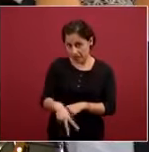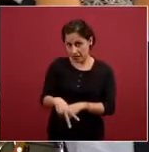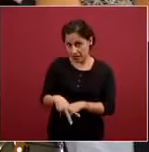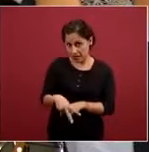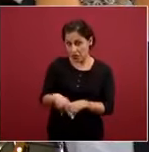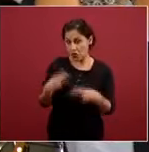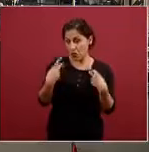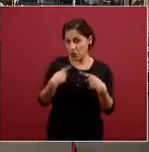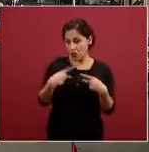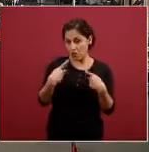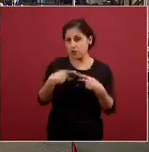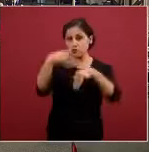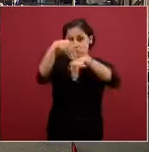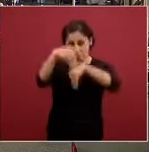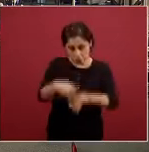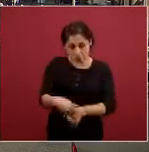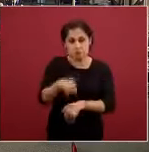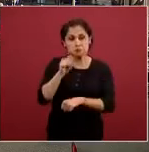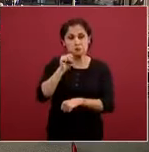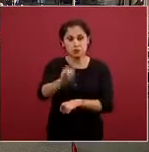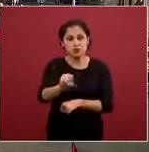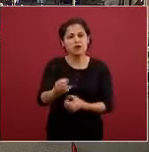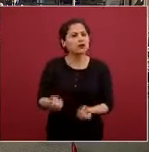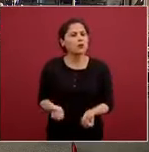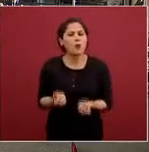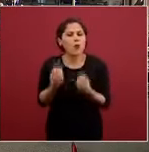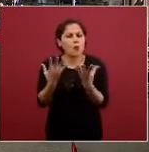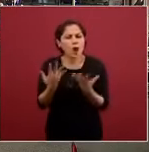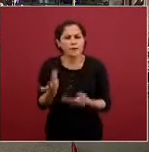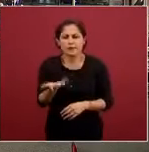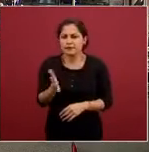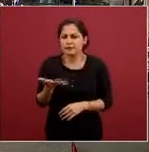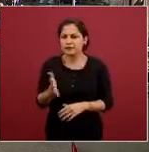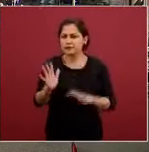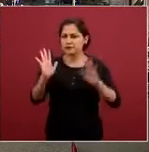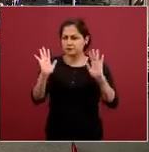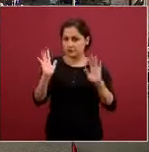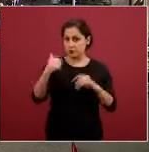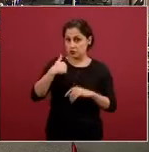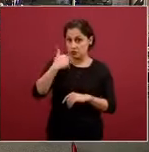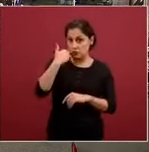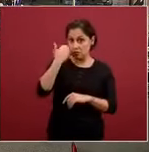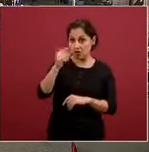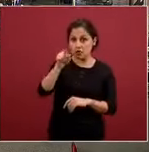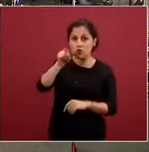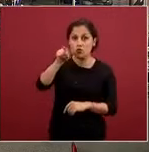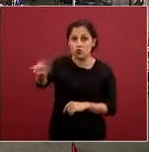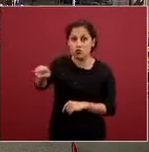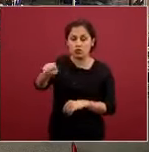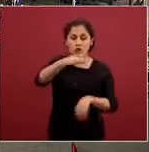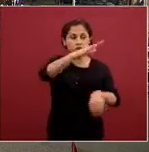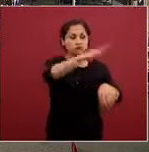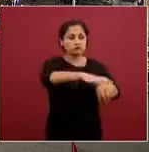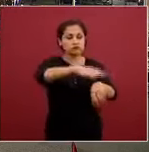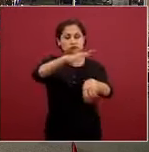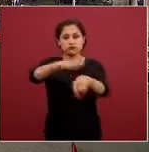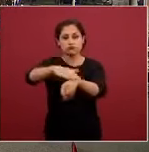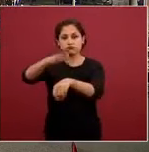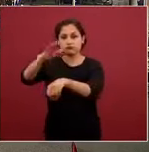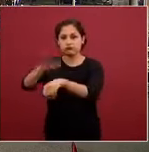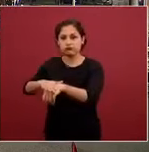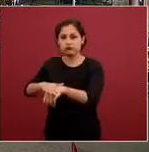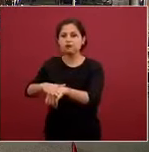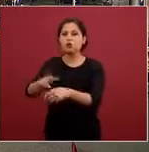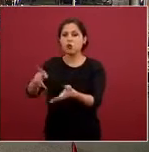está haciendo caso? Y sí me gustaría que volviera a dirigirse a la nación, porque si